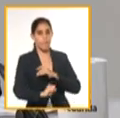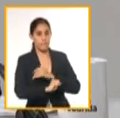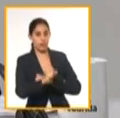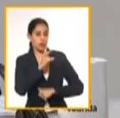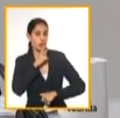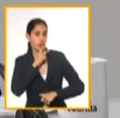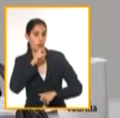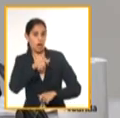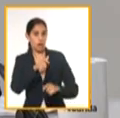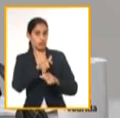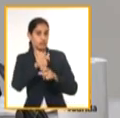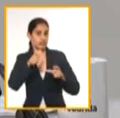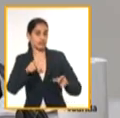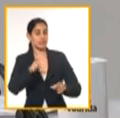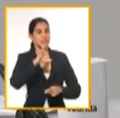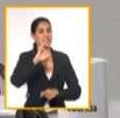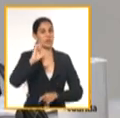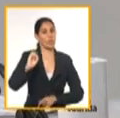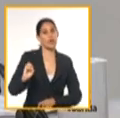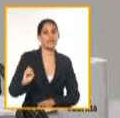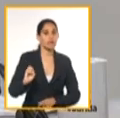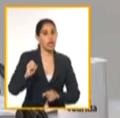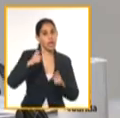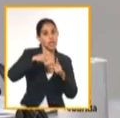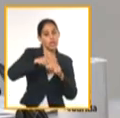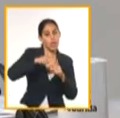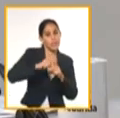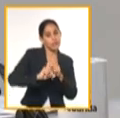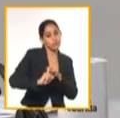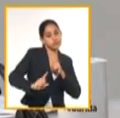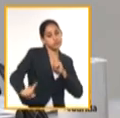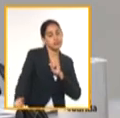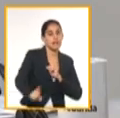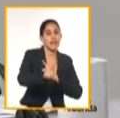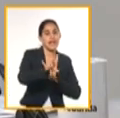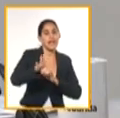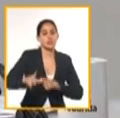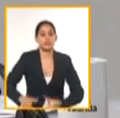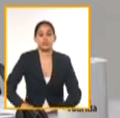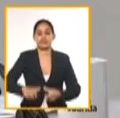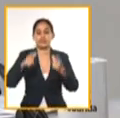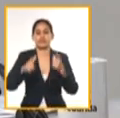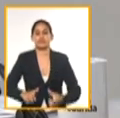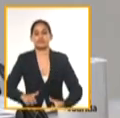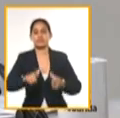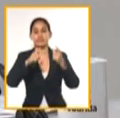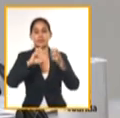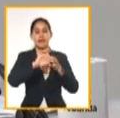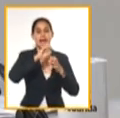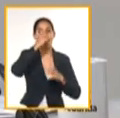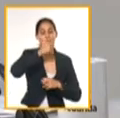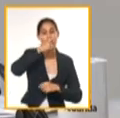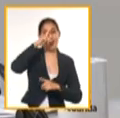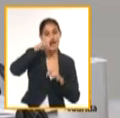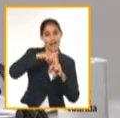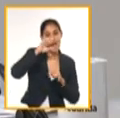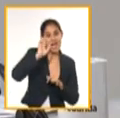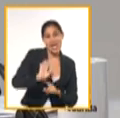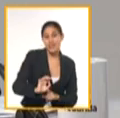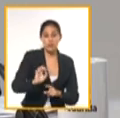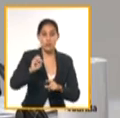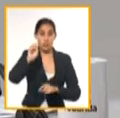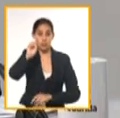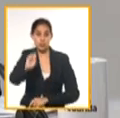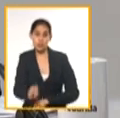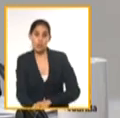más de 50 kilómetros acá de la capital, El Gato, 14 pozos, Cuenca Sur, 19 pozos, Ariguanabo con 9 pozos, está en Artemisa y